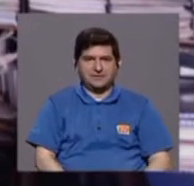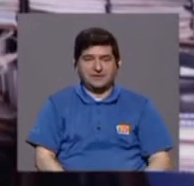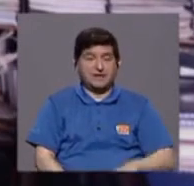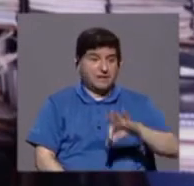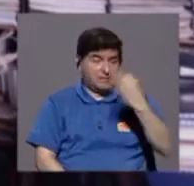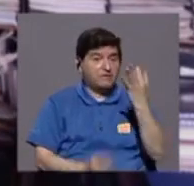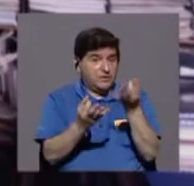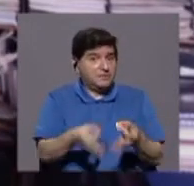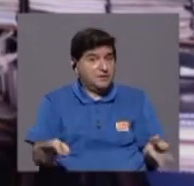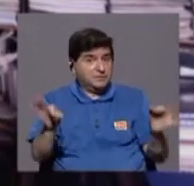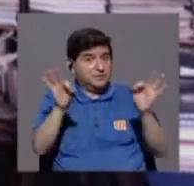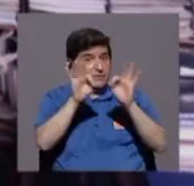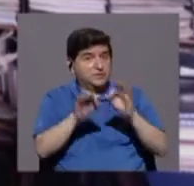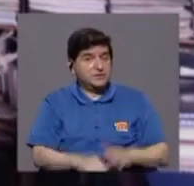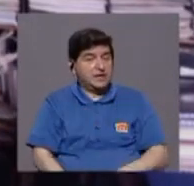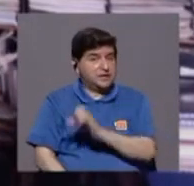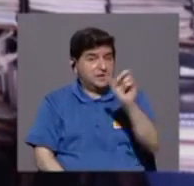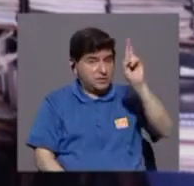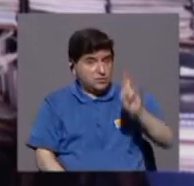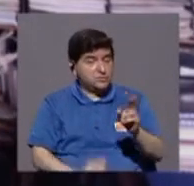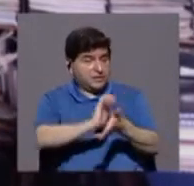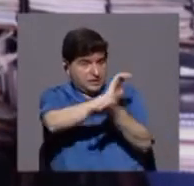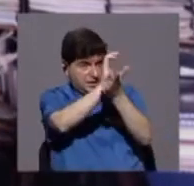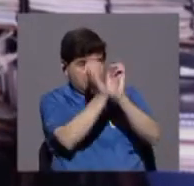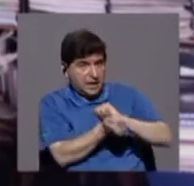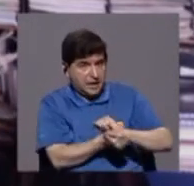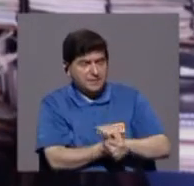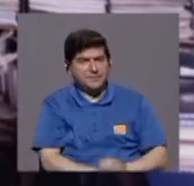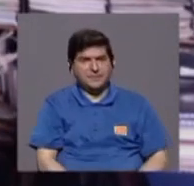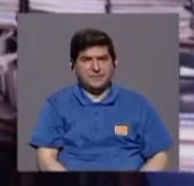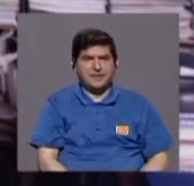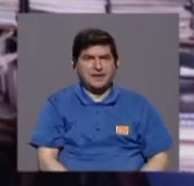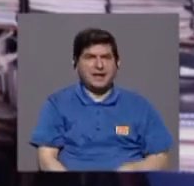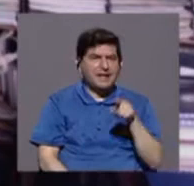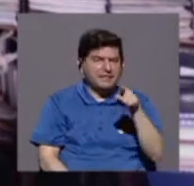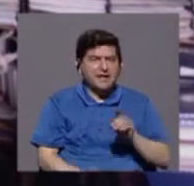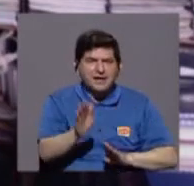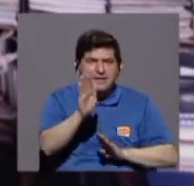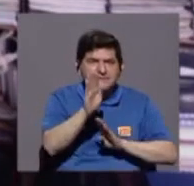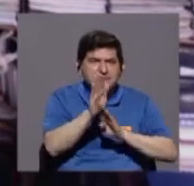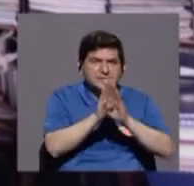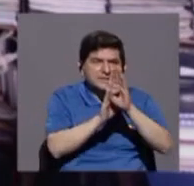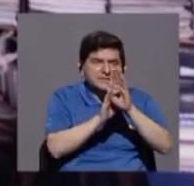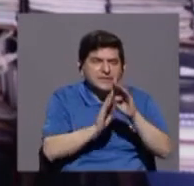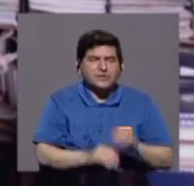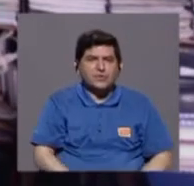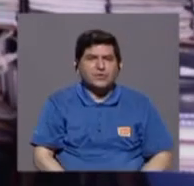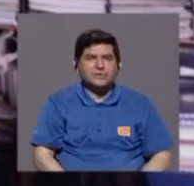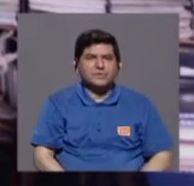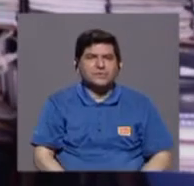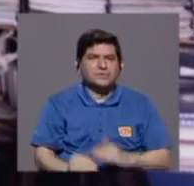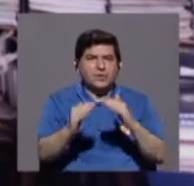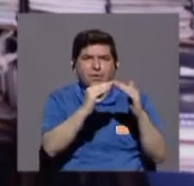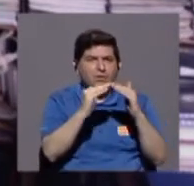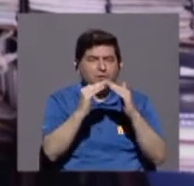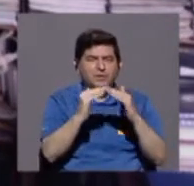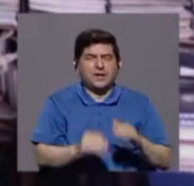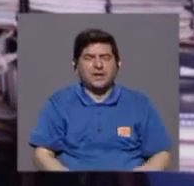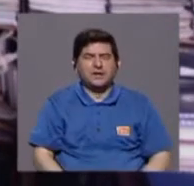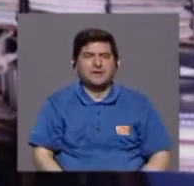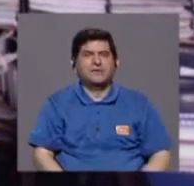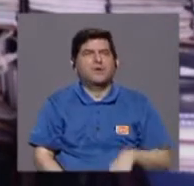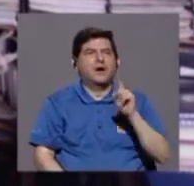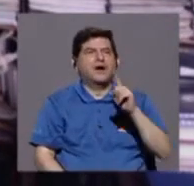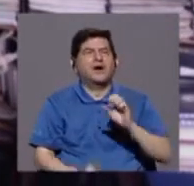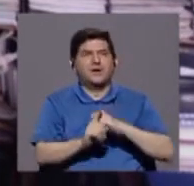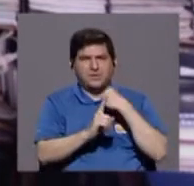escala. Costa Rica se transforma de ese desarrollo urbano, sociedad rural a una sociedad